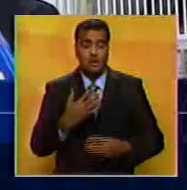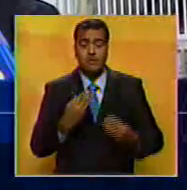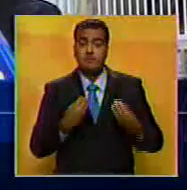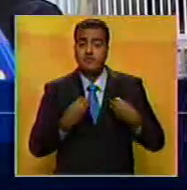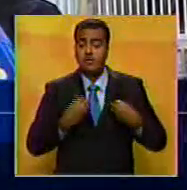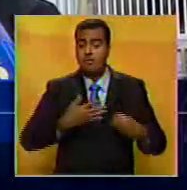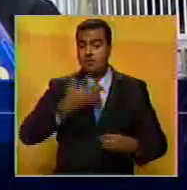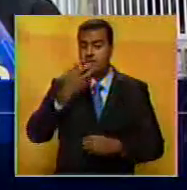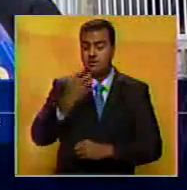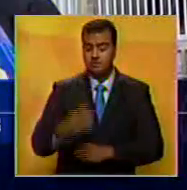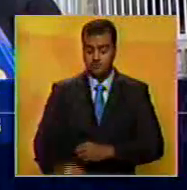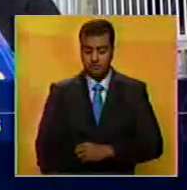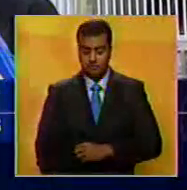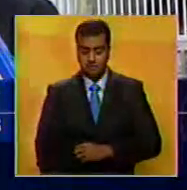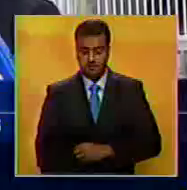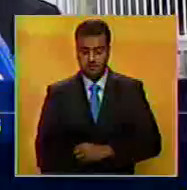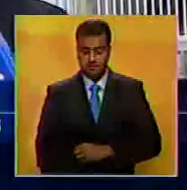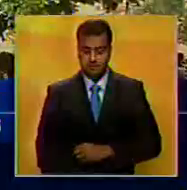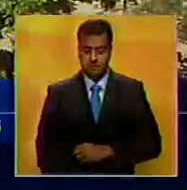pueden entender.